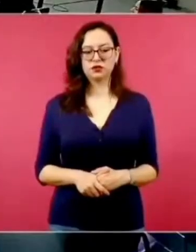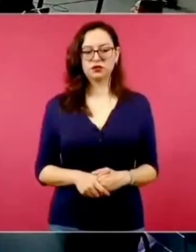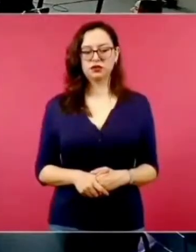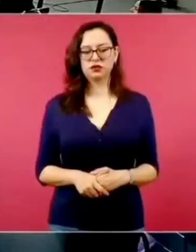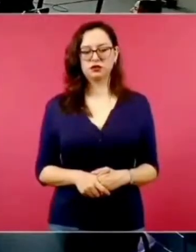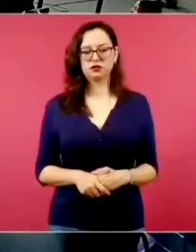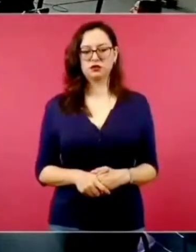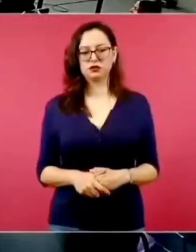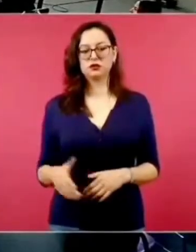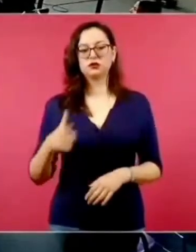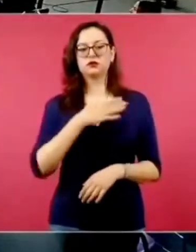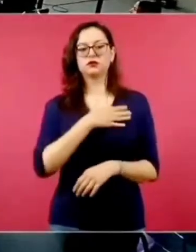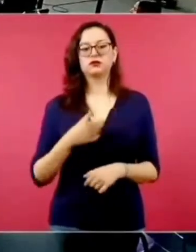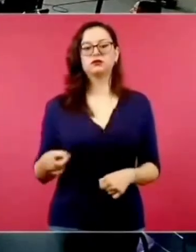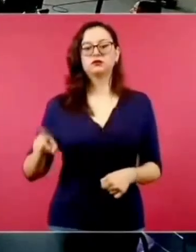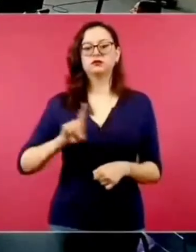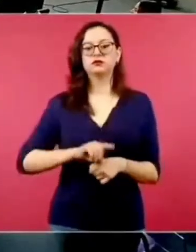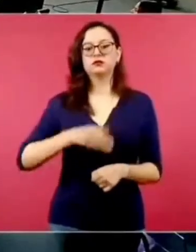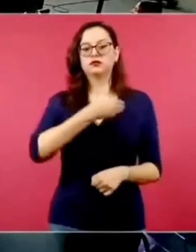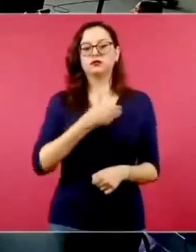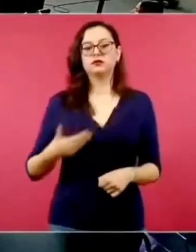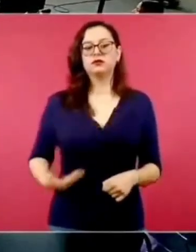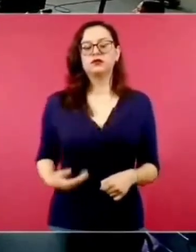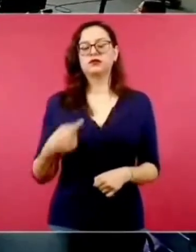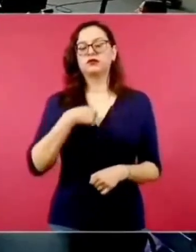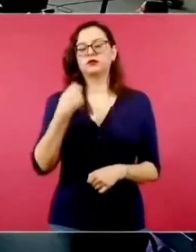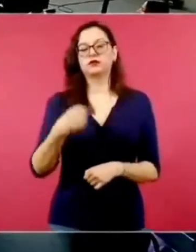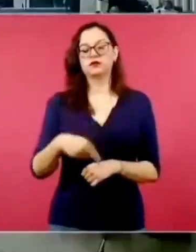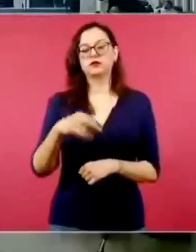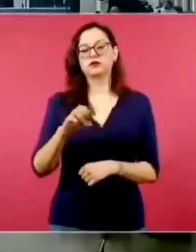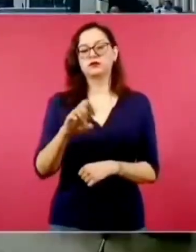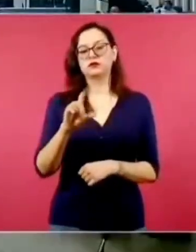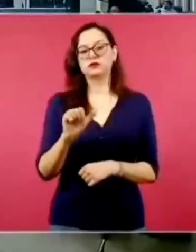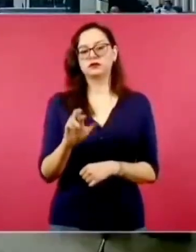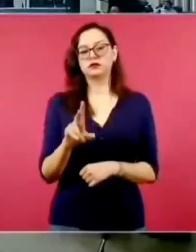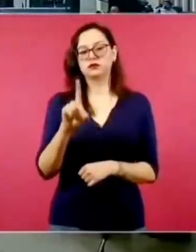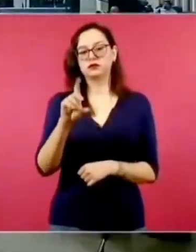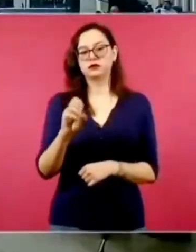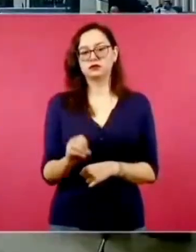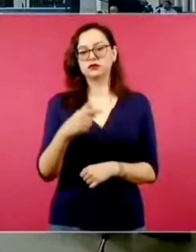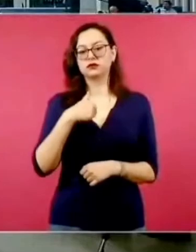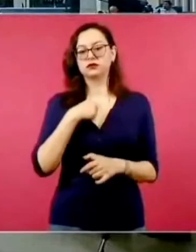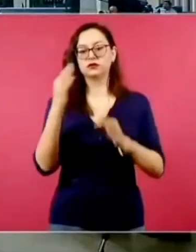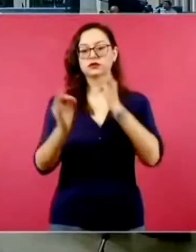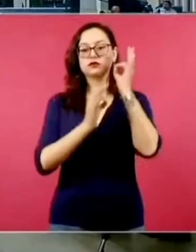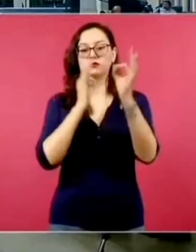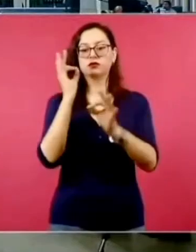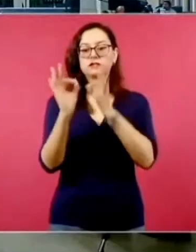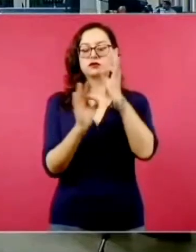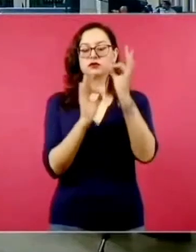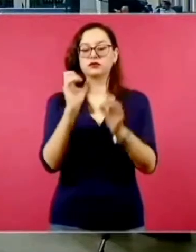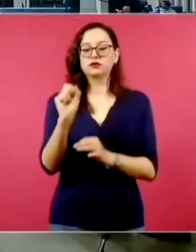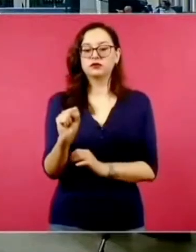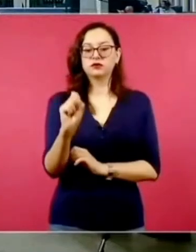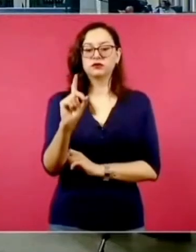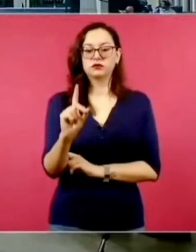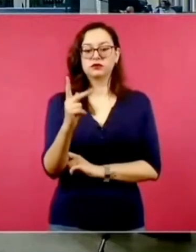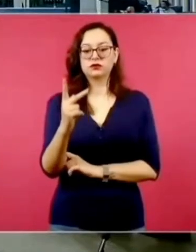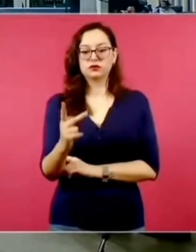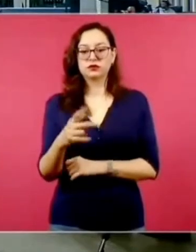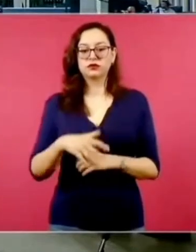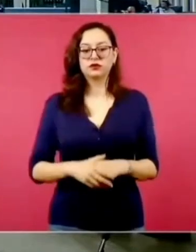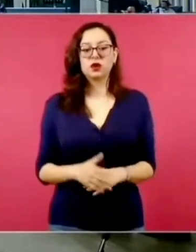Buenos días, señor presidente. Eduardo Esquivel Ancona, SDP Noticias. Buenos días, Diego Prieto. Buenos días,